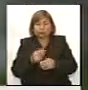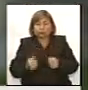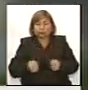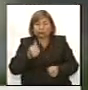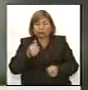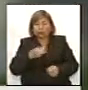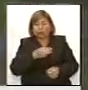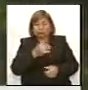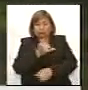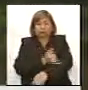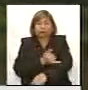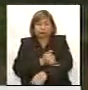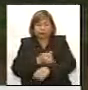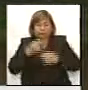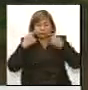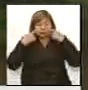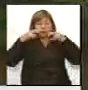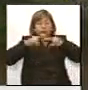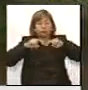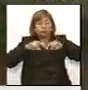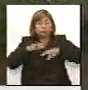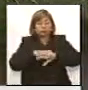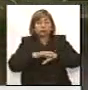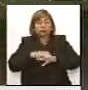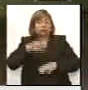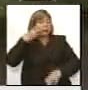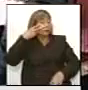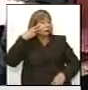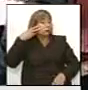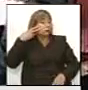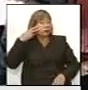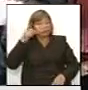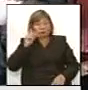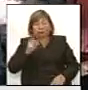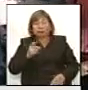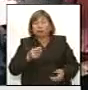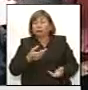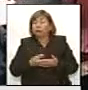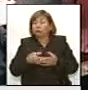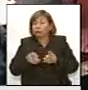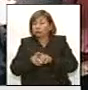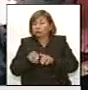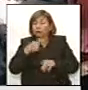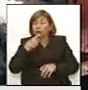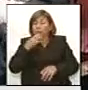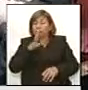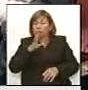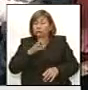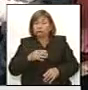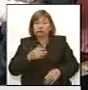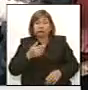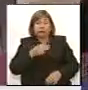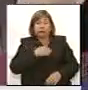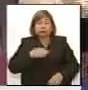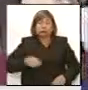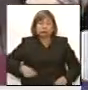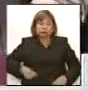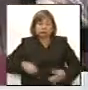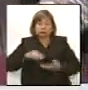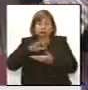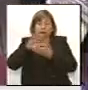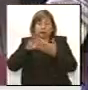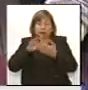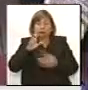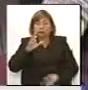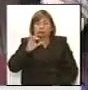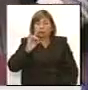del Instituto de Investigaciones de la Amazonía Peruana. Así lo señalaron los parlamentarios a la ministra del Ambiente,